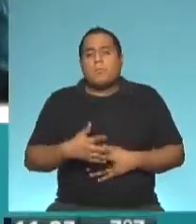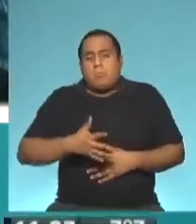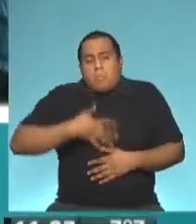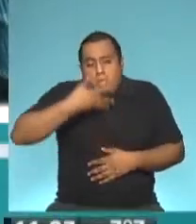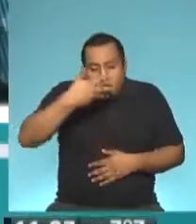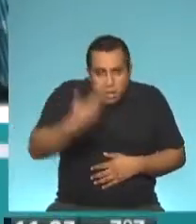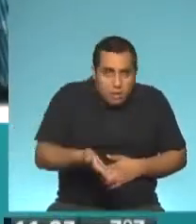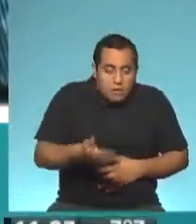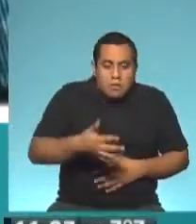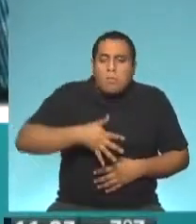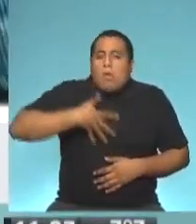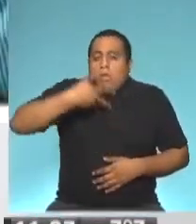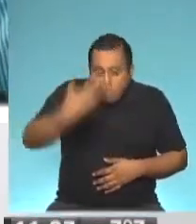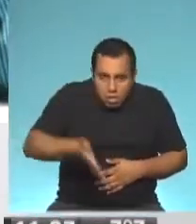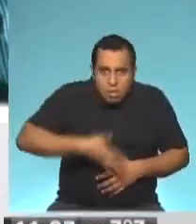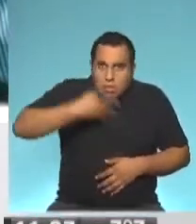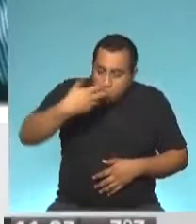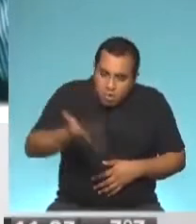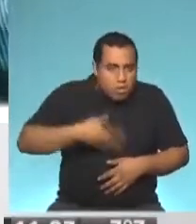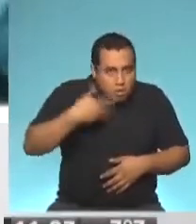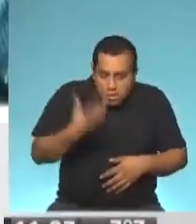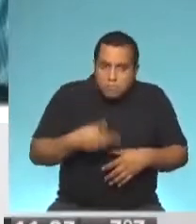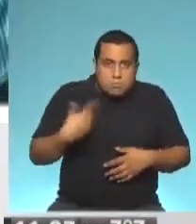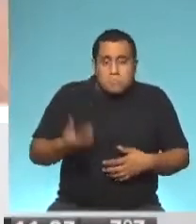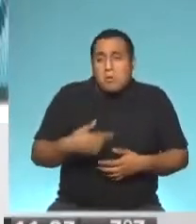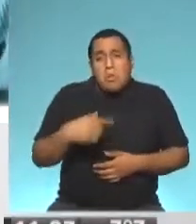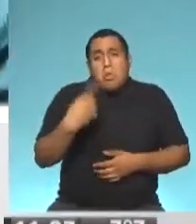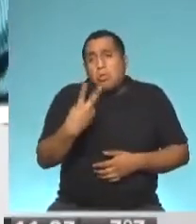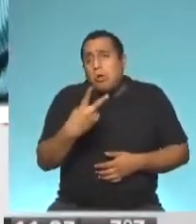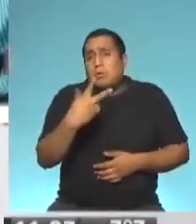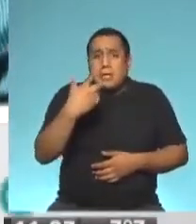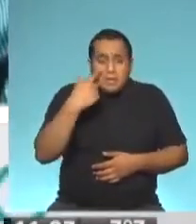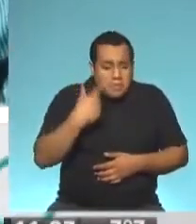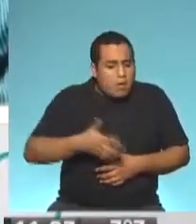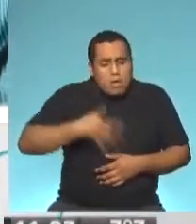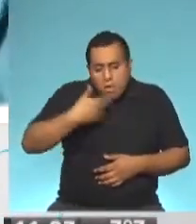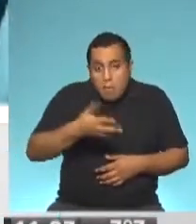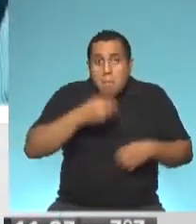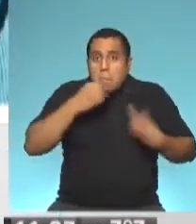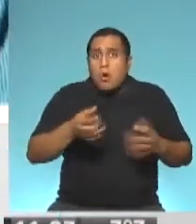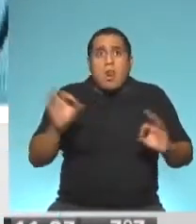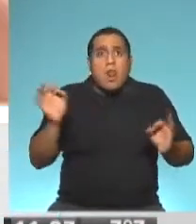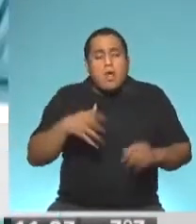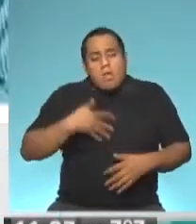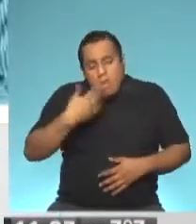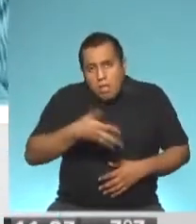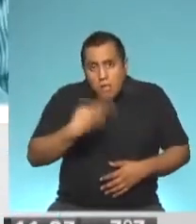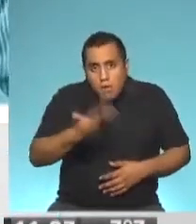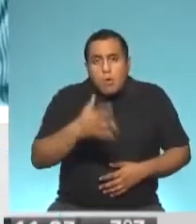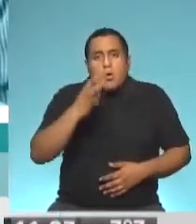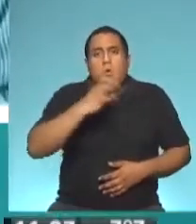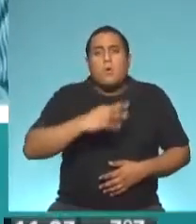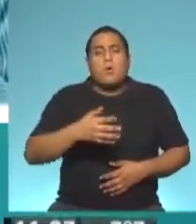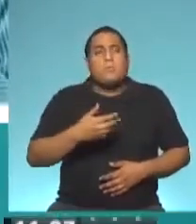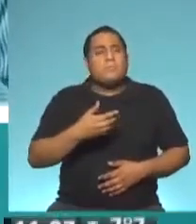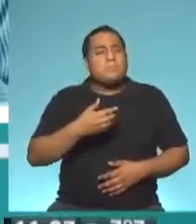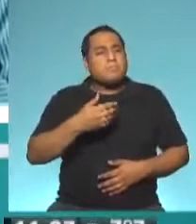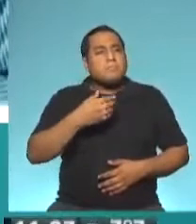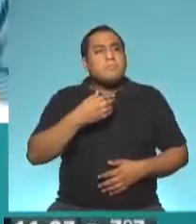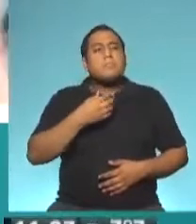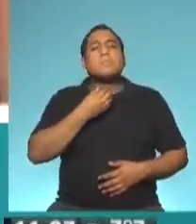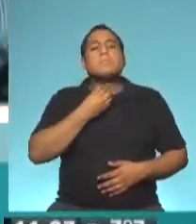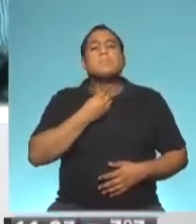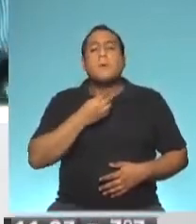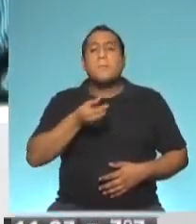son muy frecuentes, también que pasan más de 2 o 3 días y no remiten. Cuando aparecen molestias para tragar, que